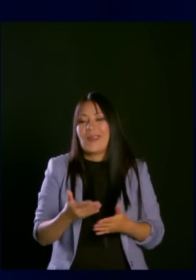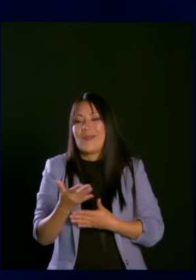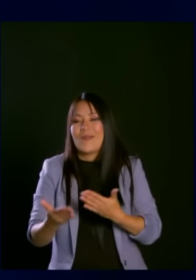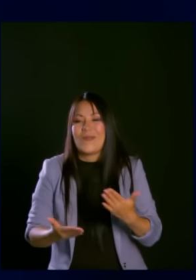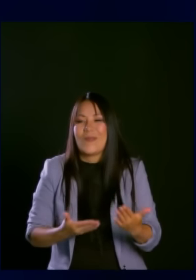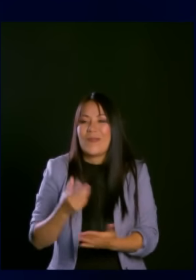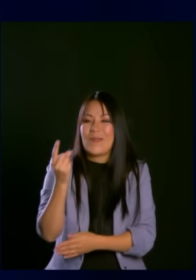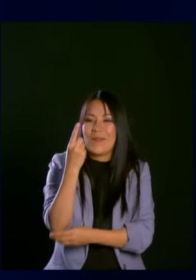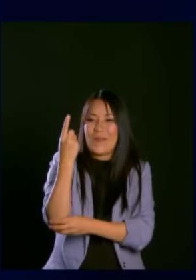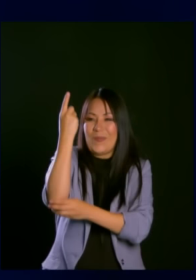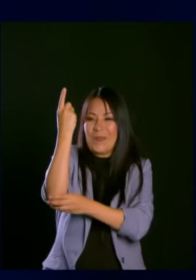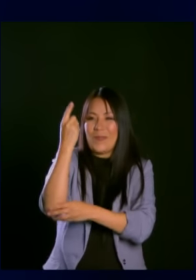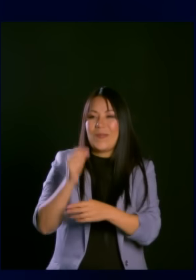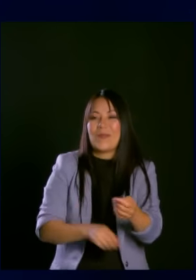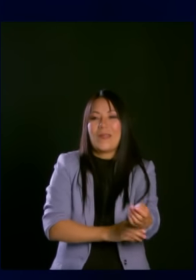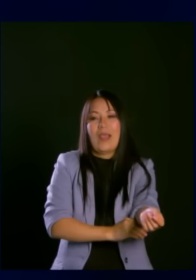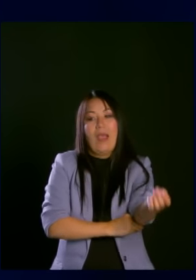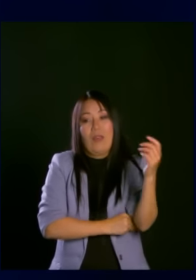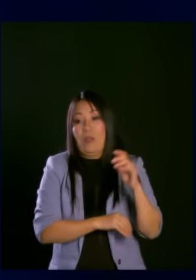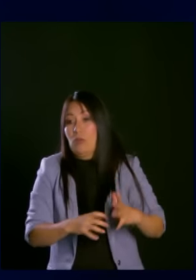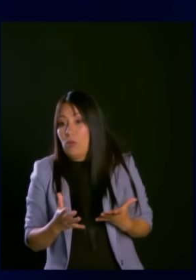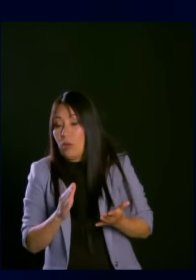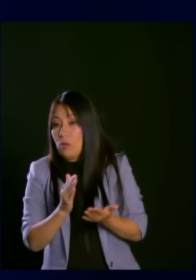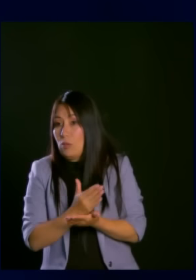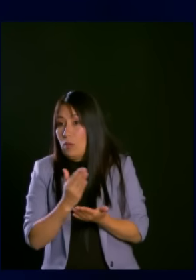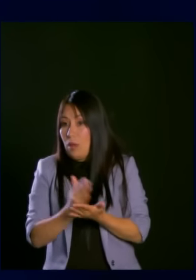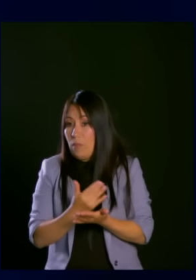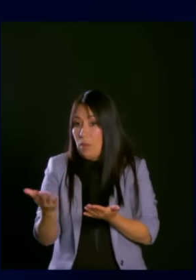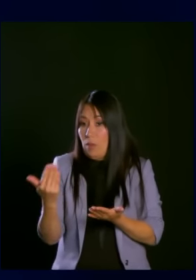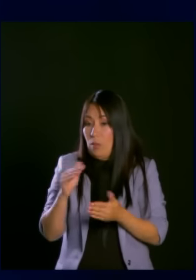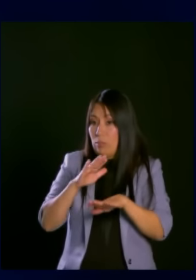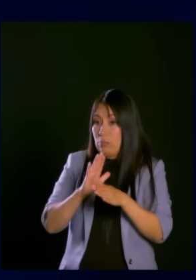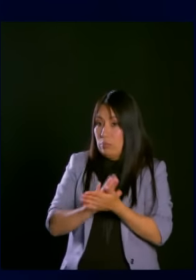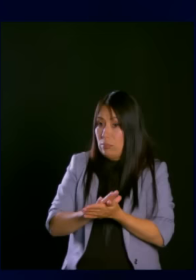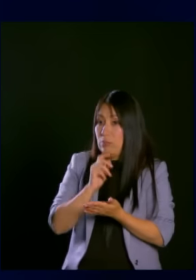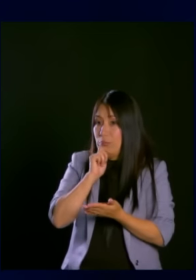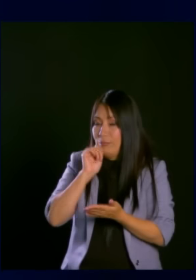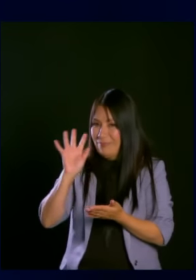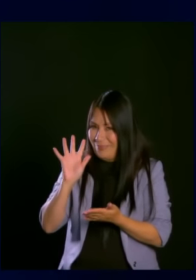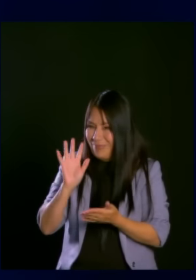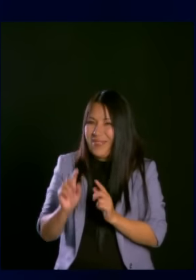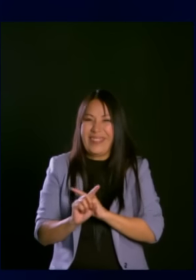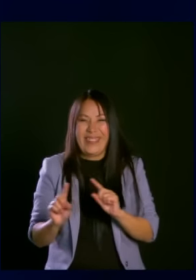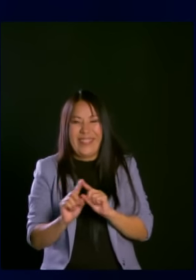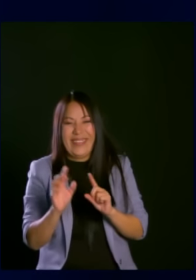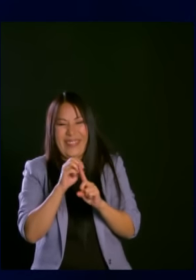Poné tu mano sobre la Biblia y dice, júramelo. No, tampoco se puede jurar. Lo que quiero decir es,